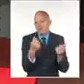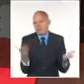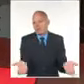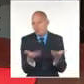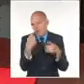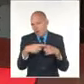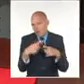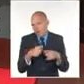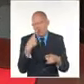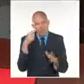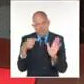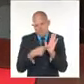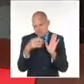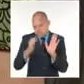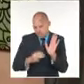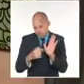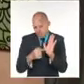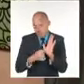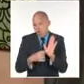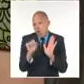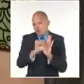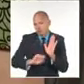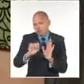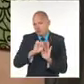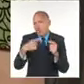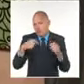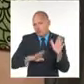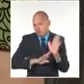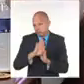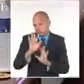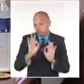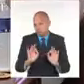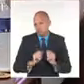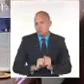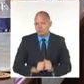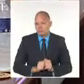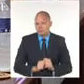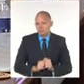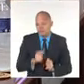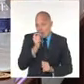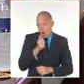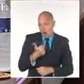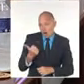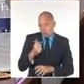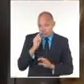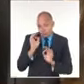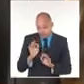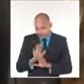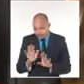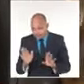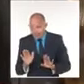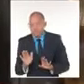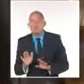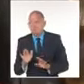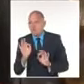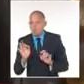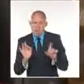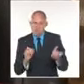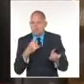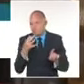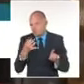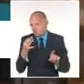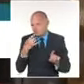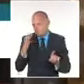con la línea de construir un socialismo próspero y sostenible. El máximo dirigente obrero le dijo al diplomático chino que las